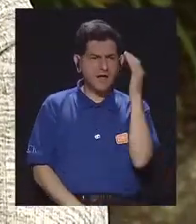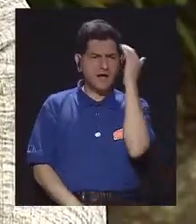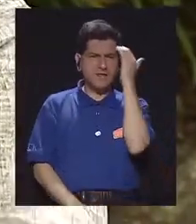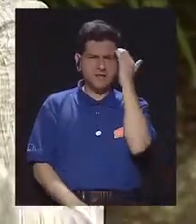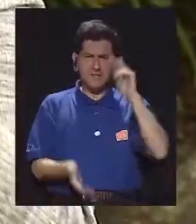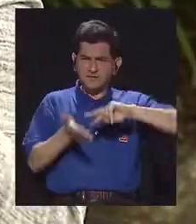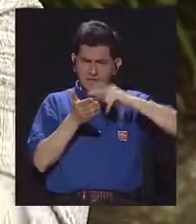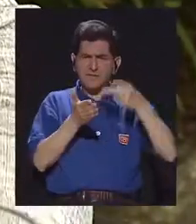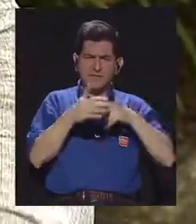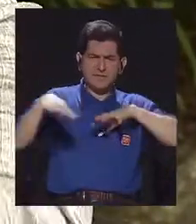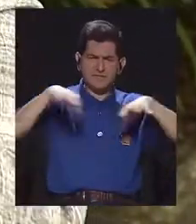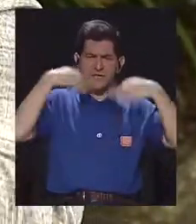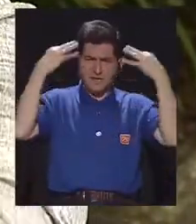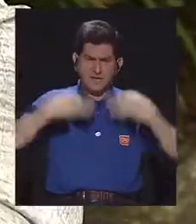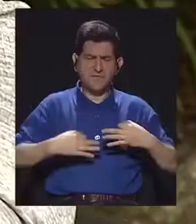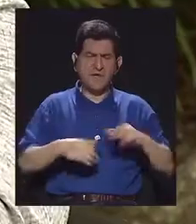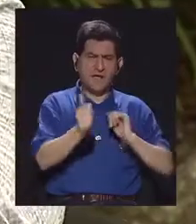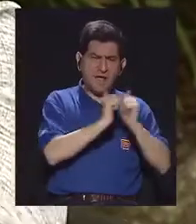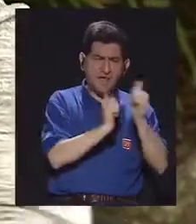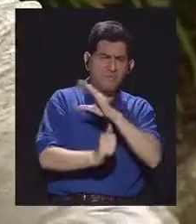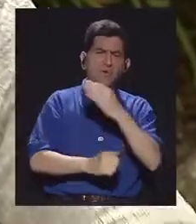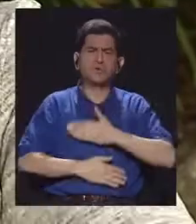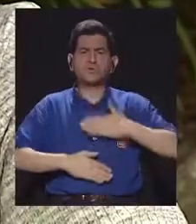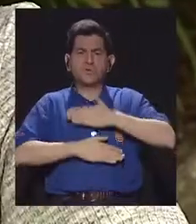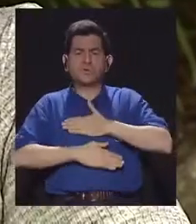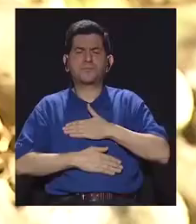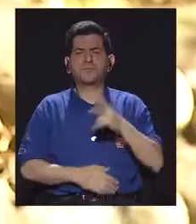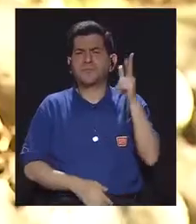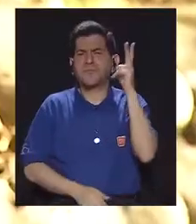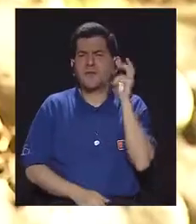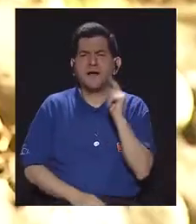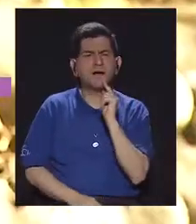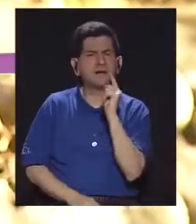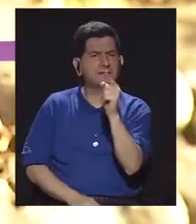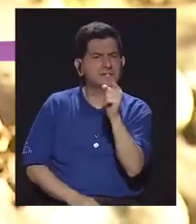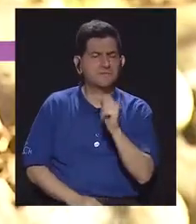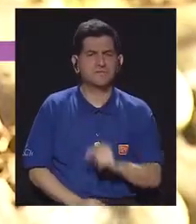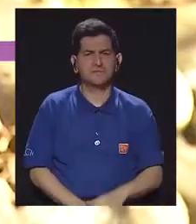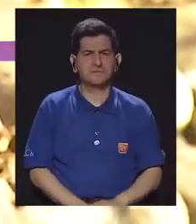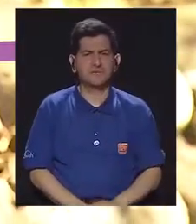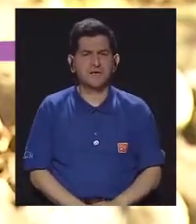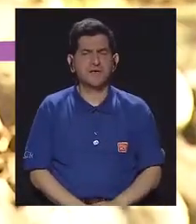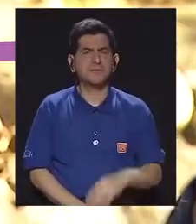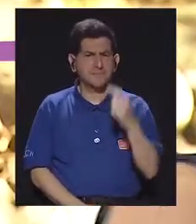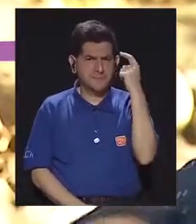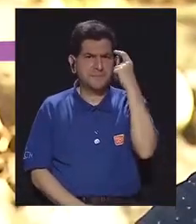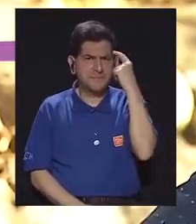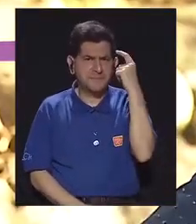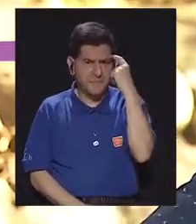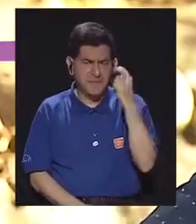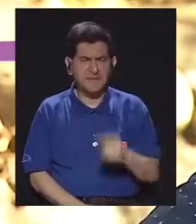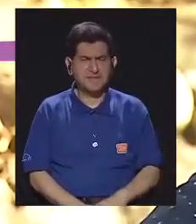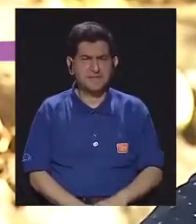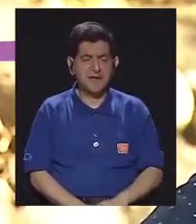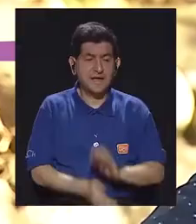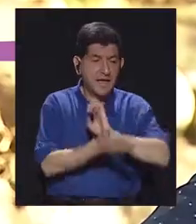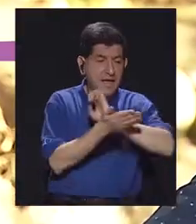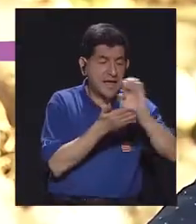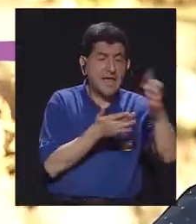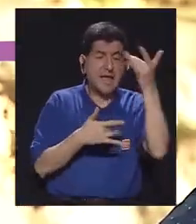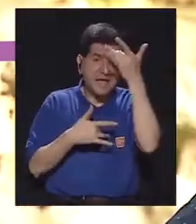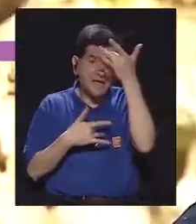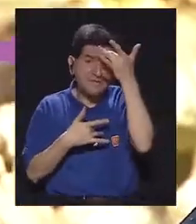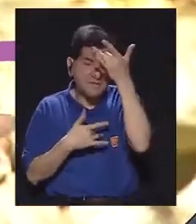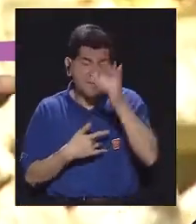poquito lo que es actividad física, deporte y recreación. Claro. Al escucharla, Gabriela, sin duda también ustedes están pensando más allá, ¿verdad?, en la prevención